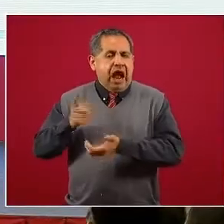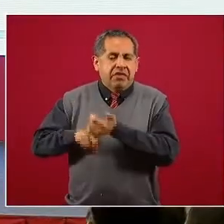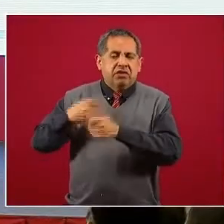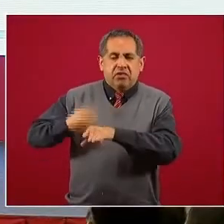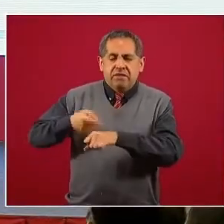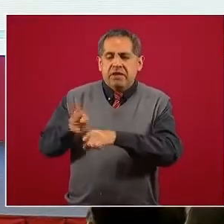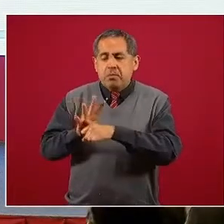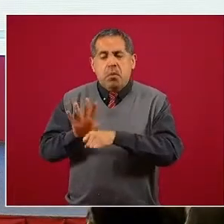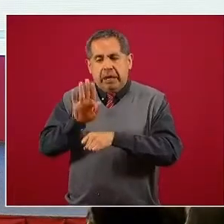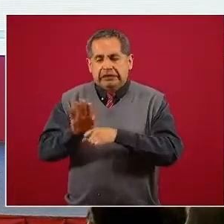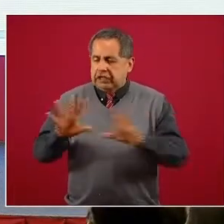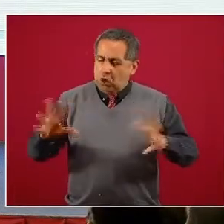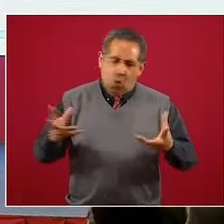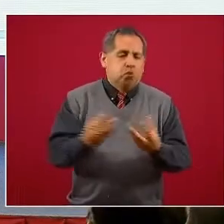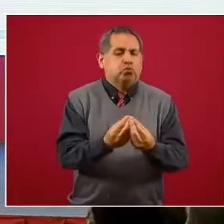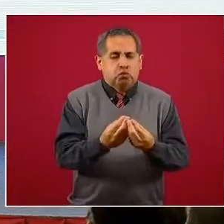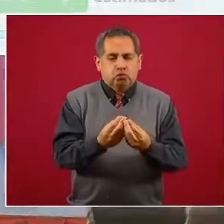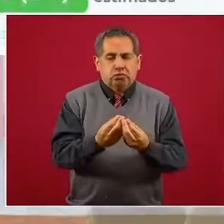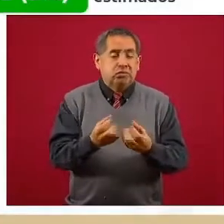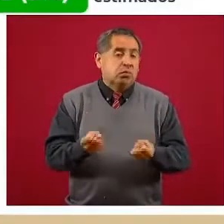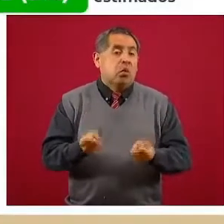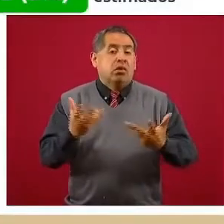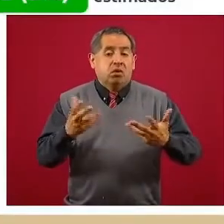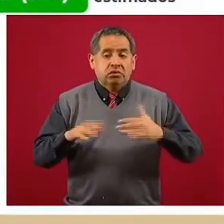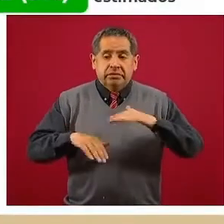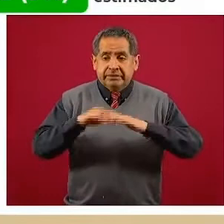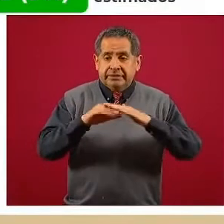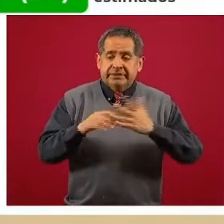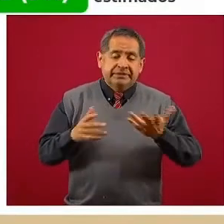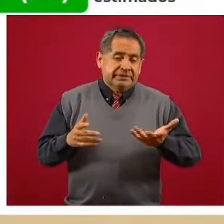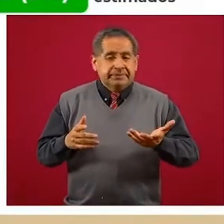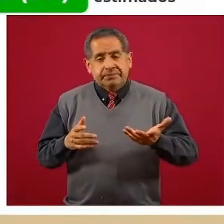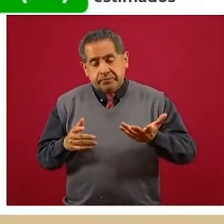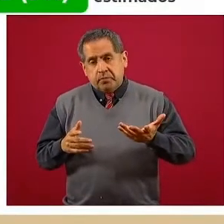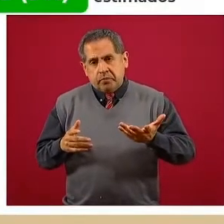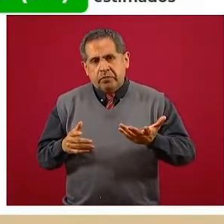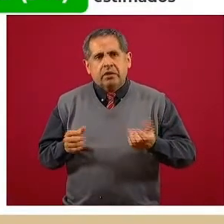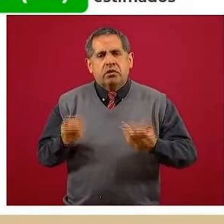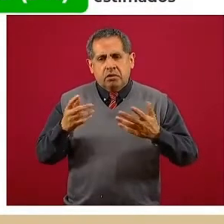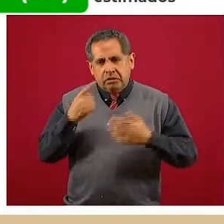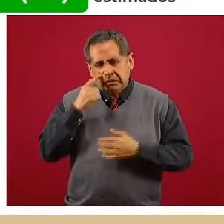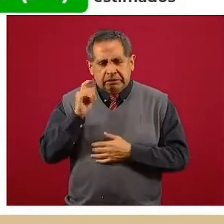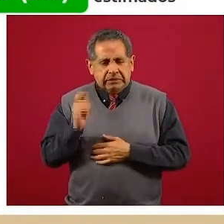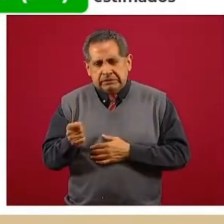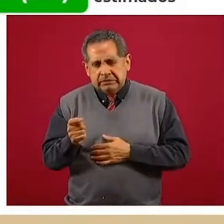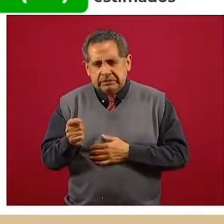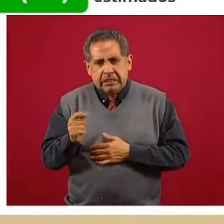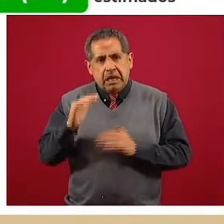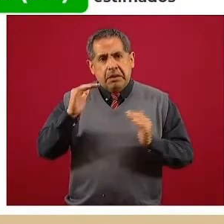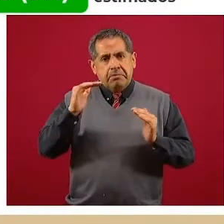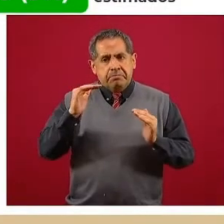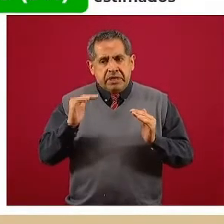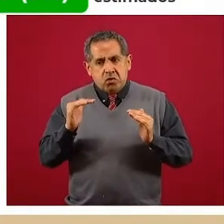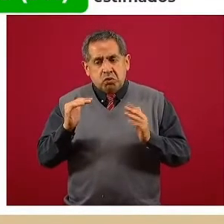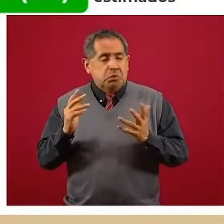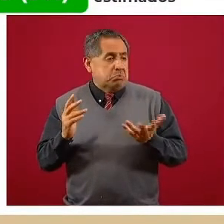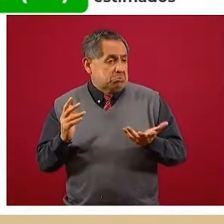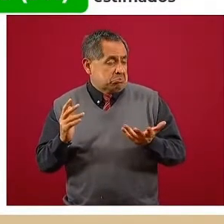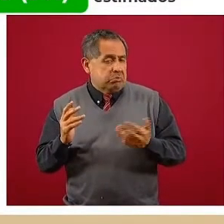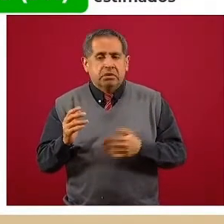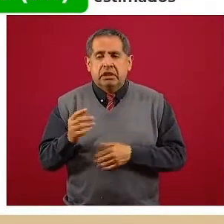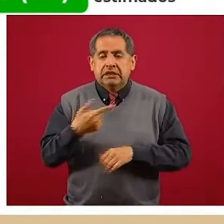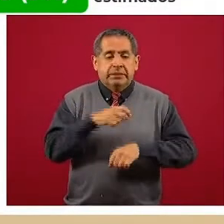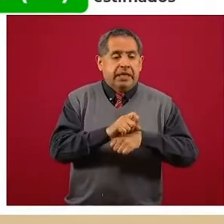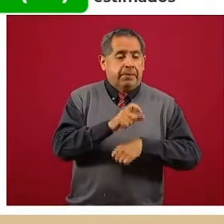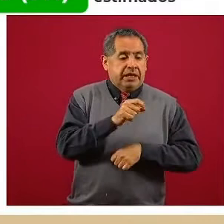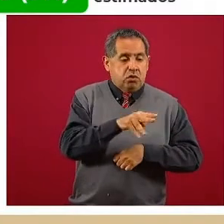semanas epidemiológicas. Continuamos todavía con una presentación descendente entre la semana 29